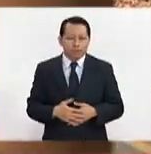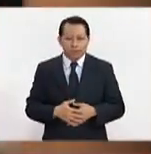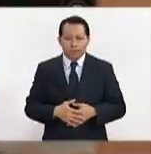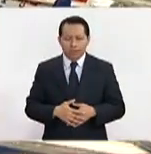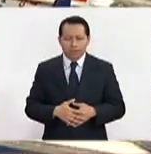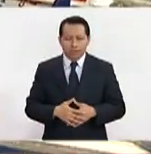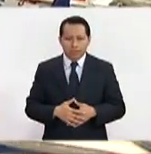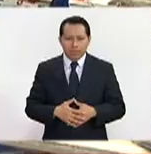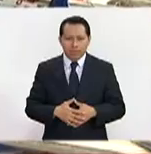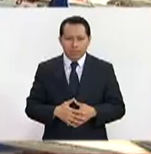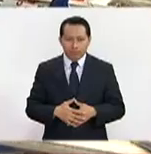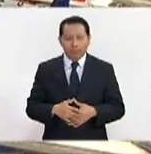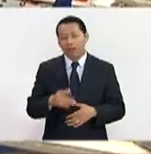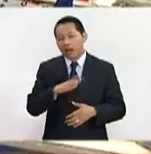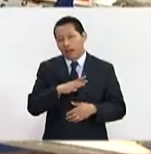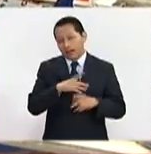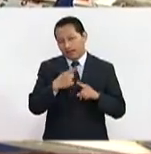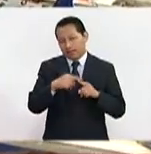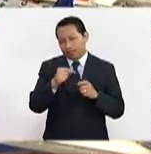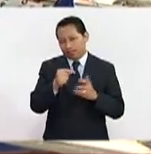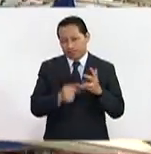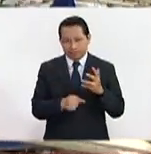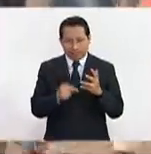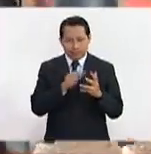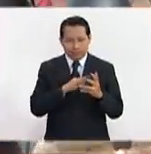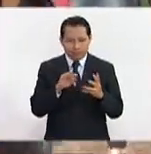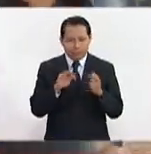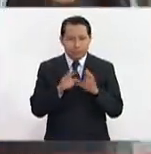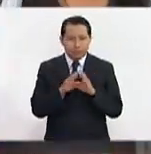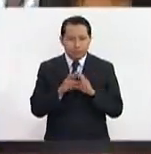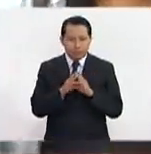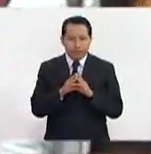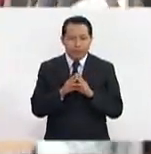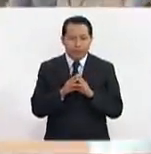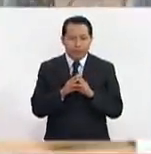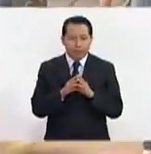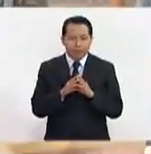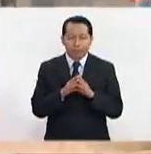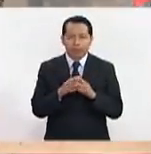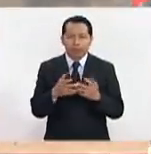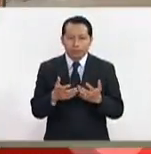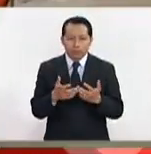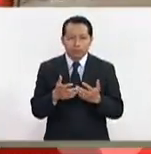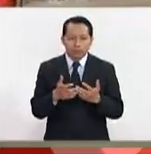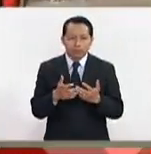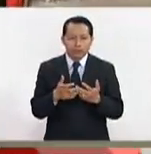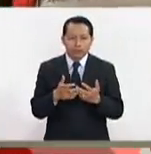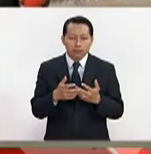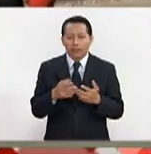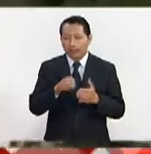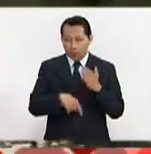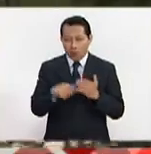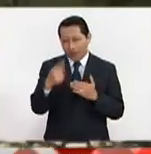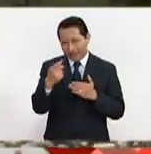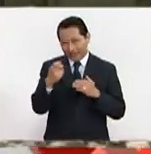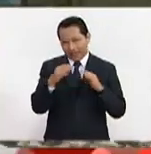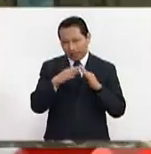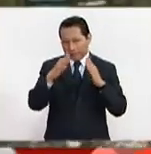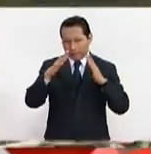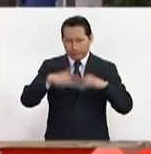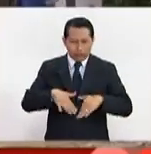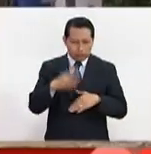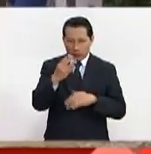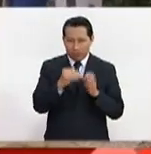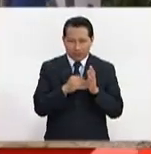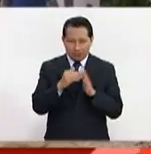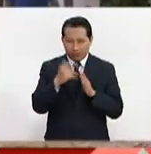Aquí, por ejemplo, van a haber varias opciones. Una inmueble de alrededor de ese monto y lo que deciden es,